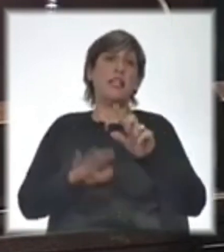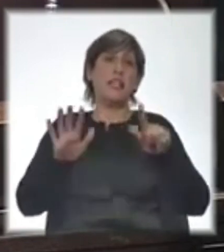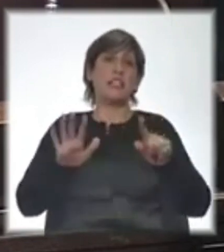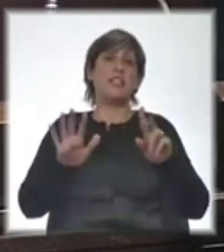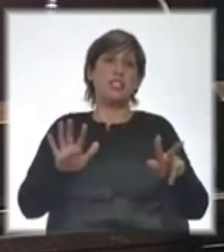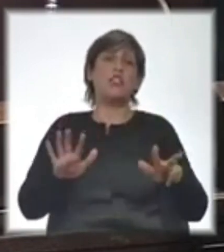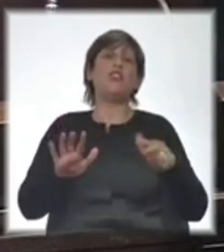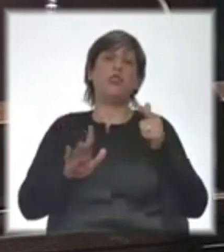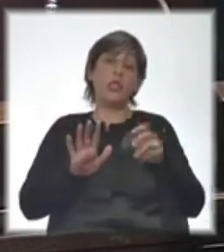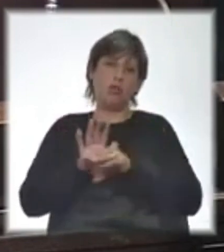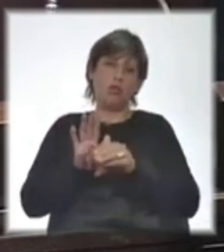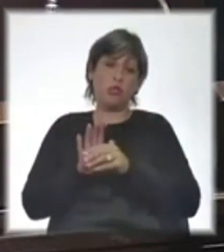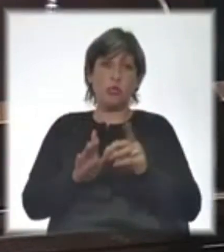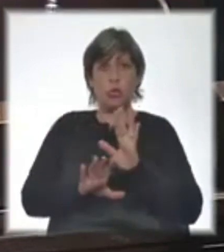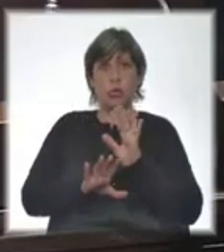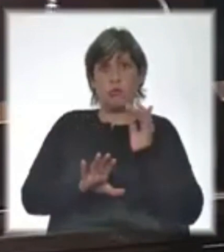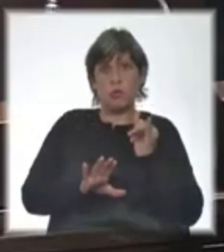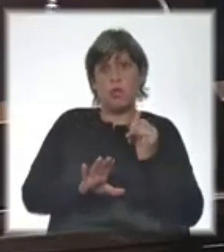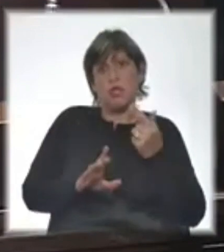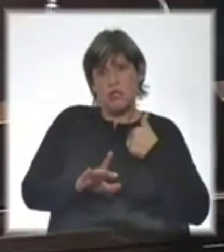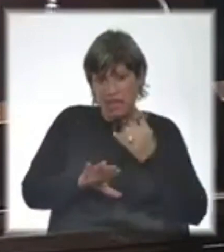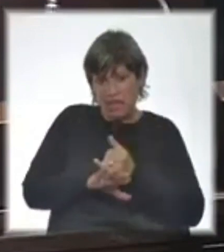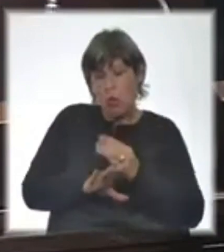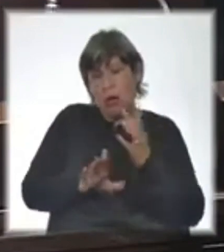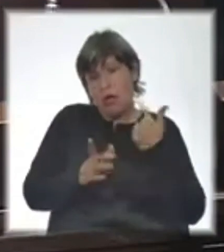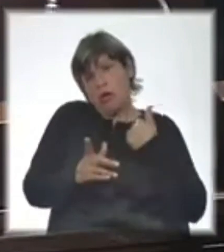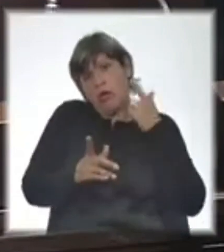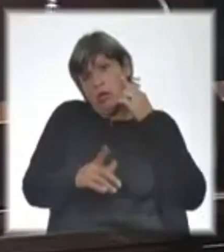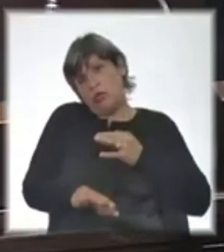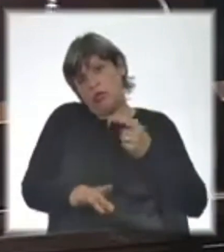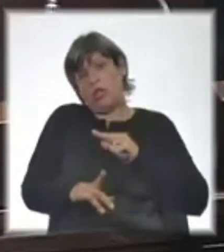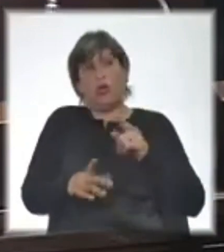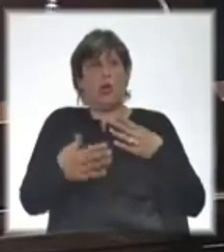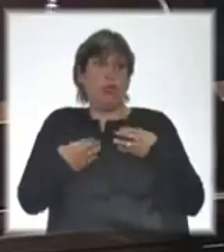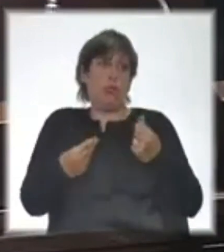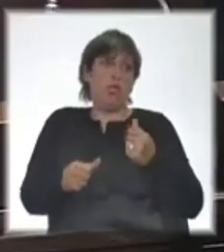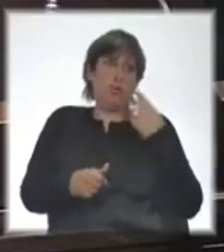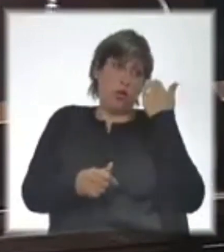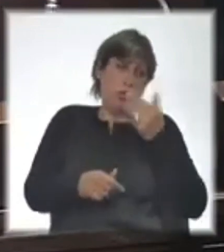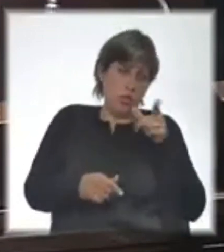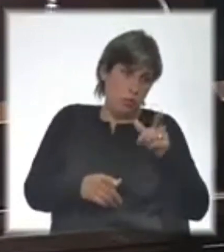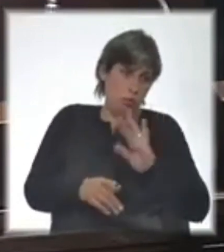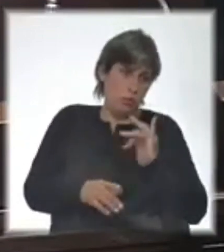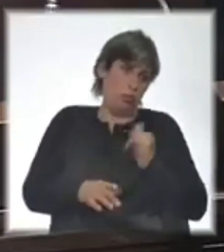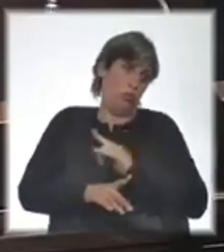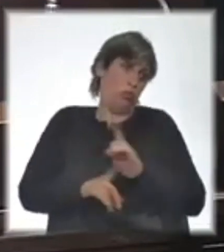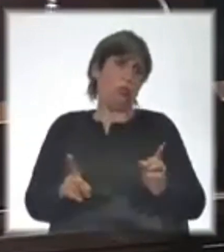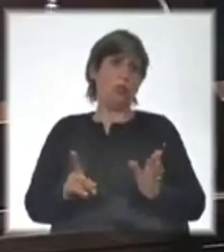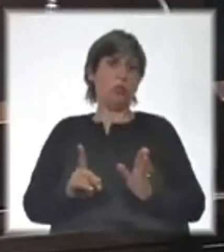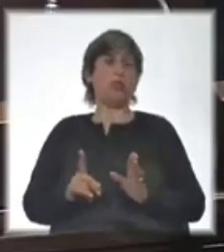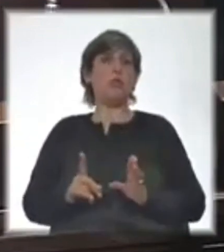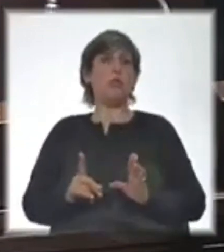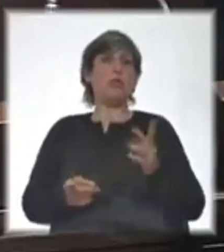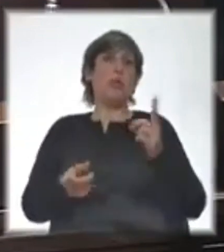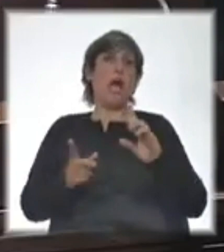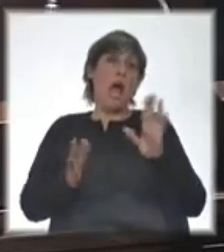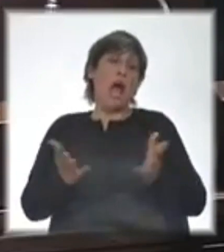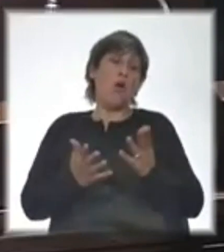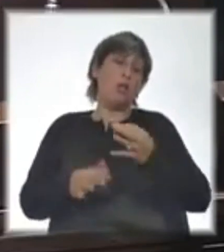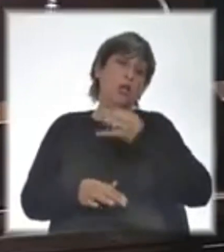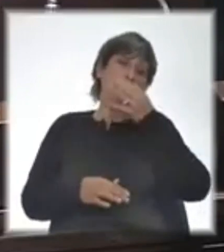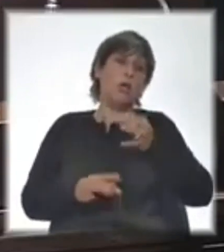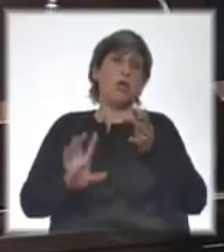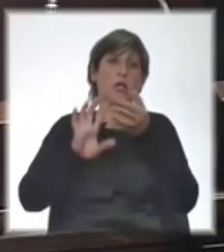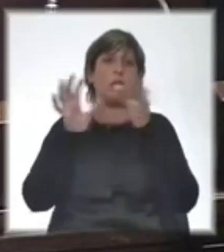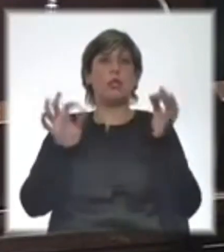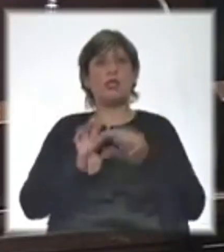Está equivocado y no sé, es lo que yo creo. Ahora, ¿usted siente vergüenza por eso? No. Ahora, hay otro dicho popular,